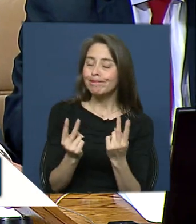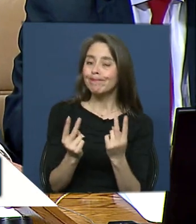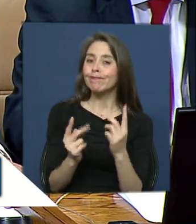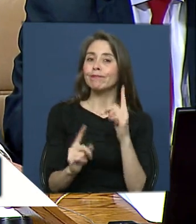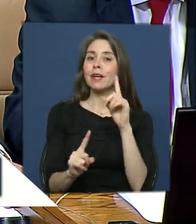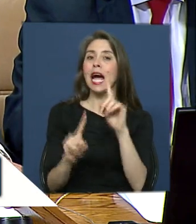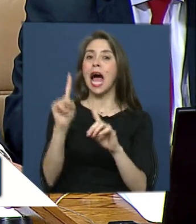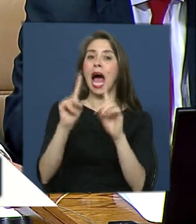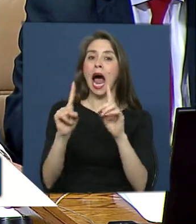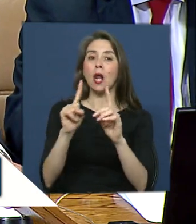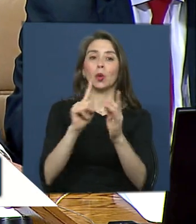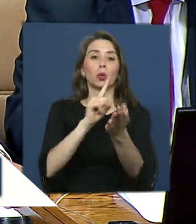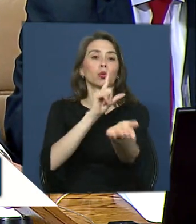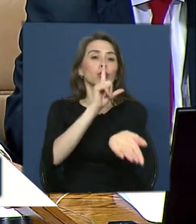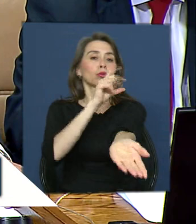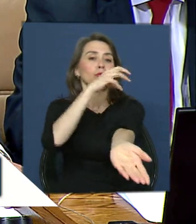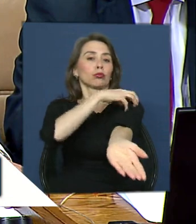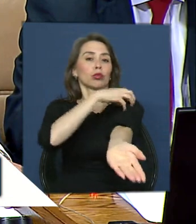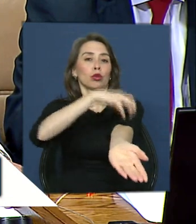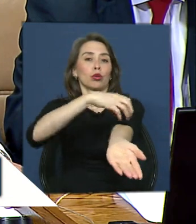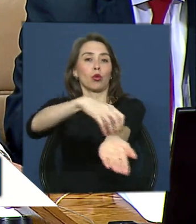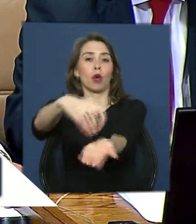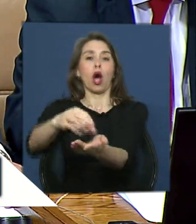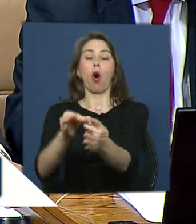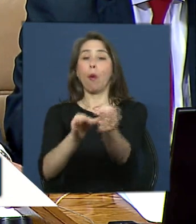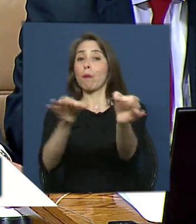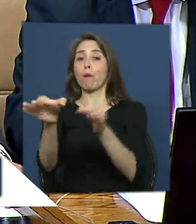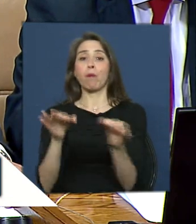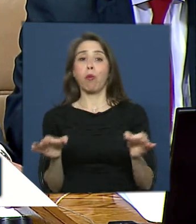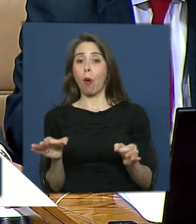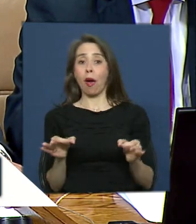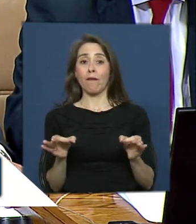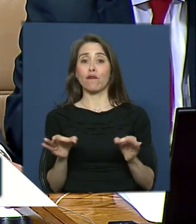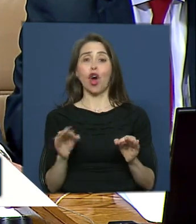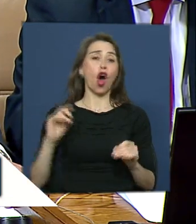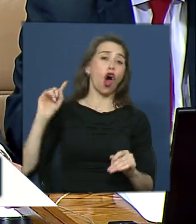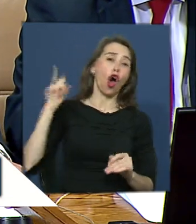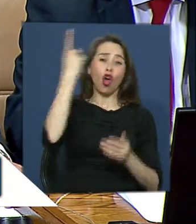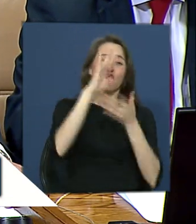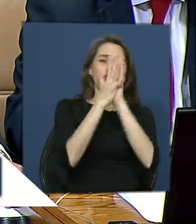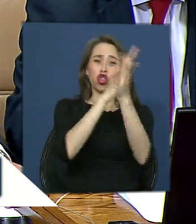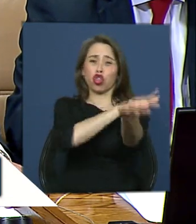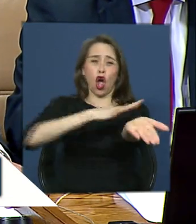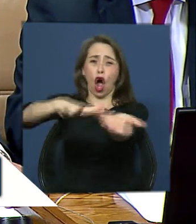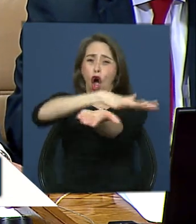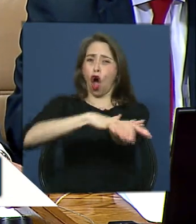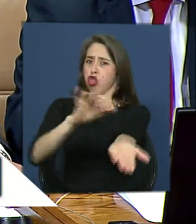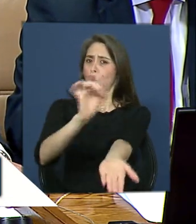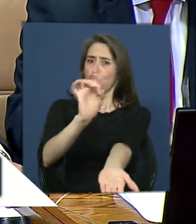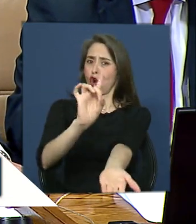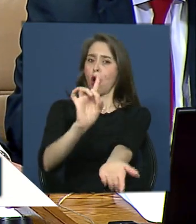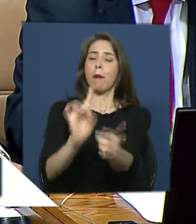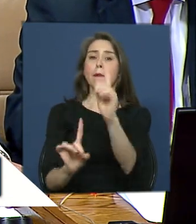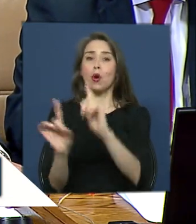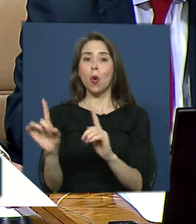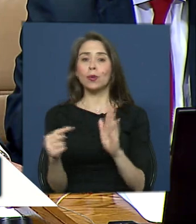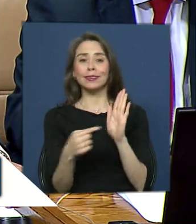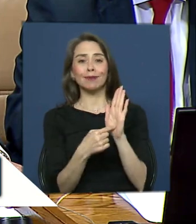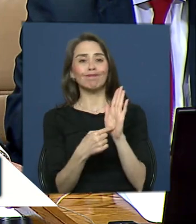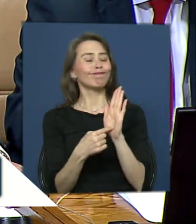zonas geográficas del país, no en la generalidad, no era justa.